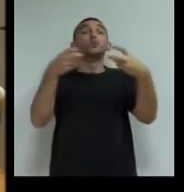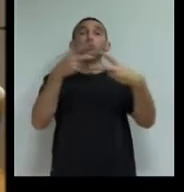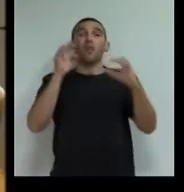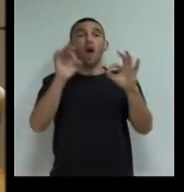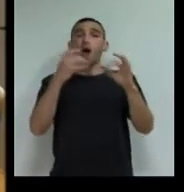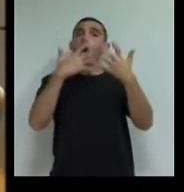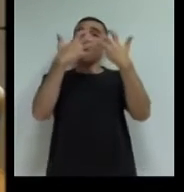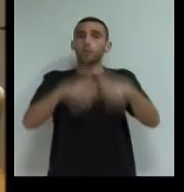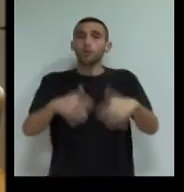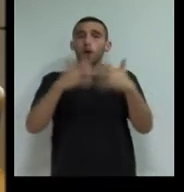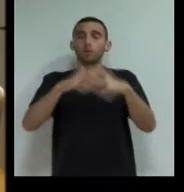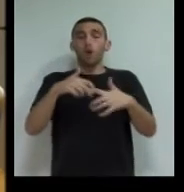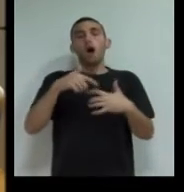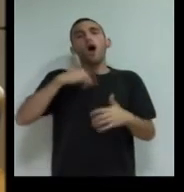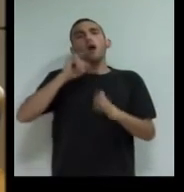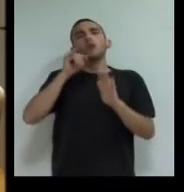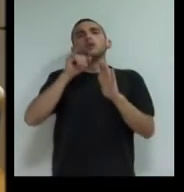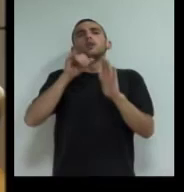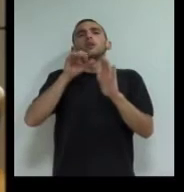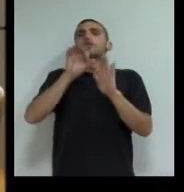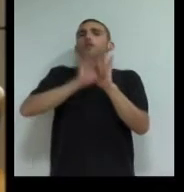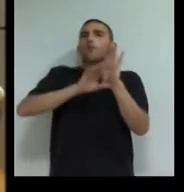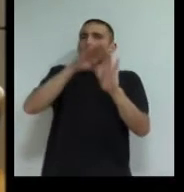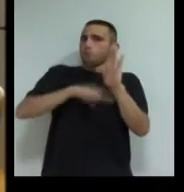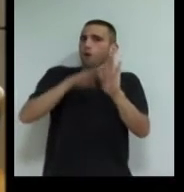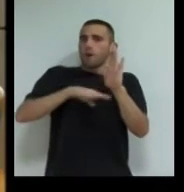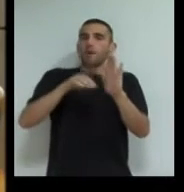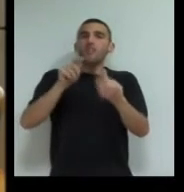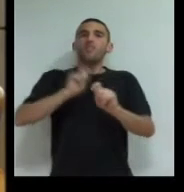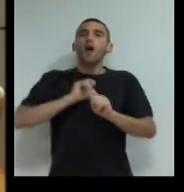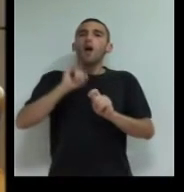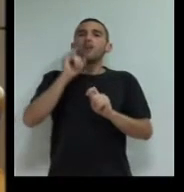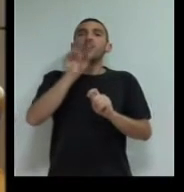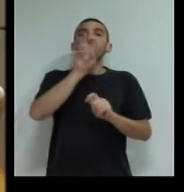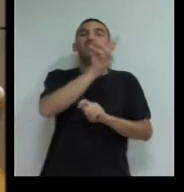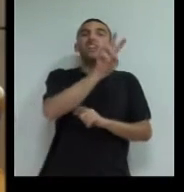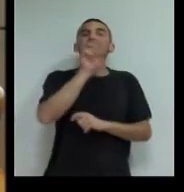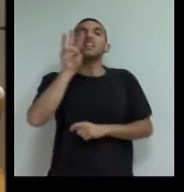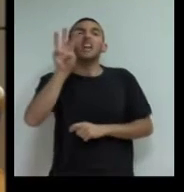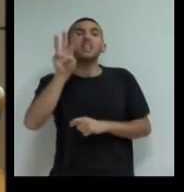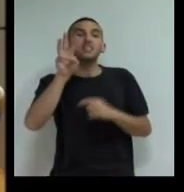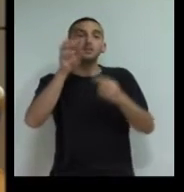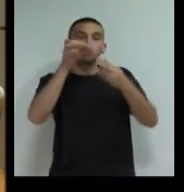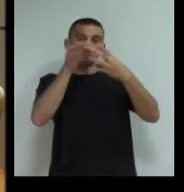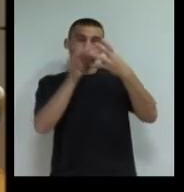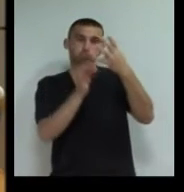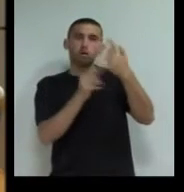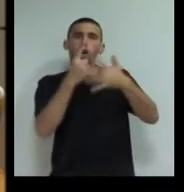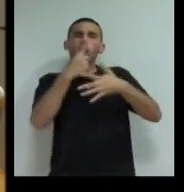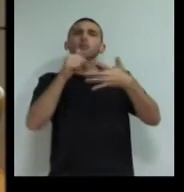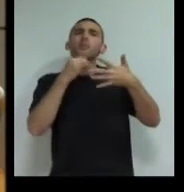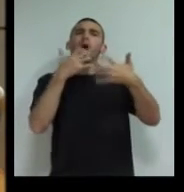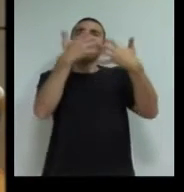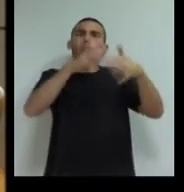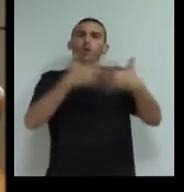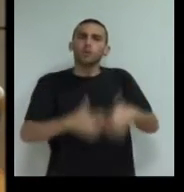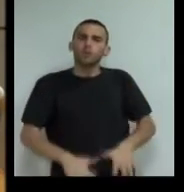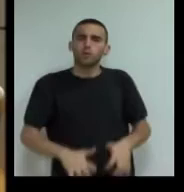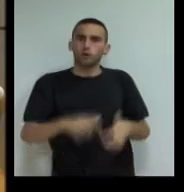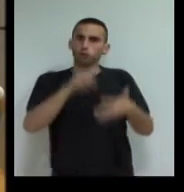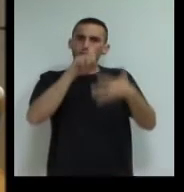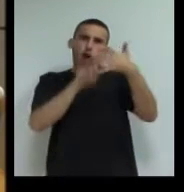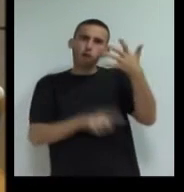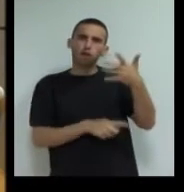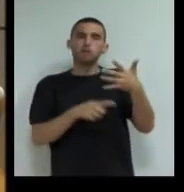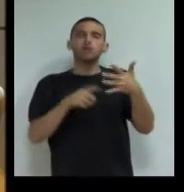nosotros tenemos un pequeño software que nos da 23 parámetros automáticamente, y sabemos dónde, cómo y de qué manera y si está